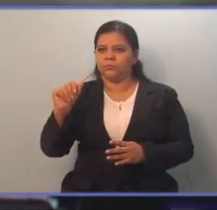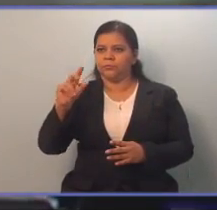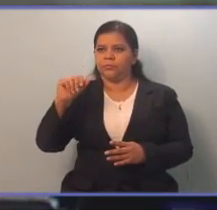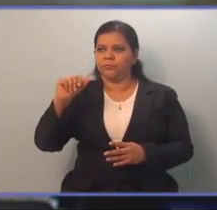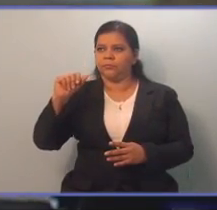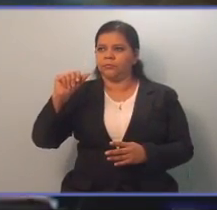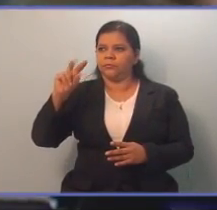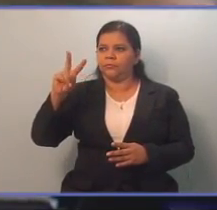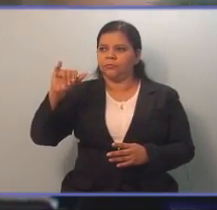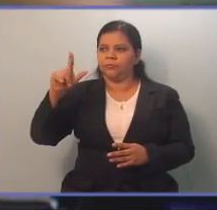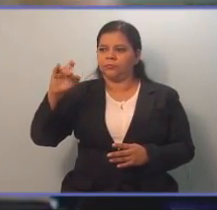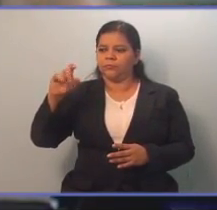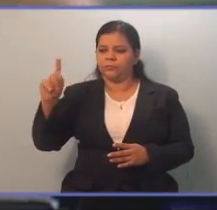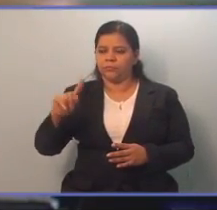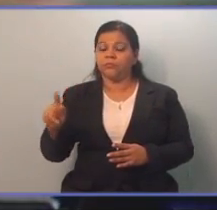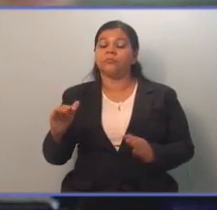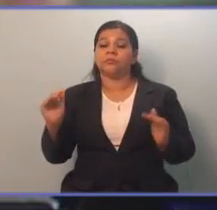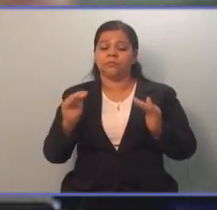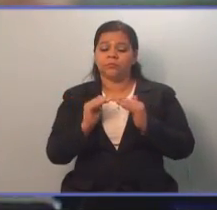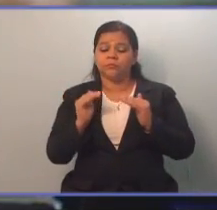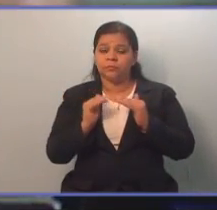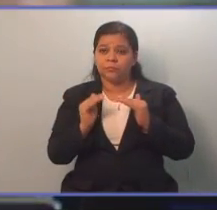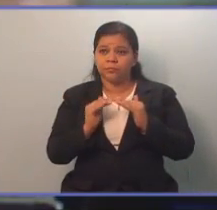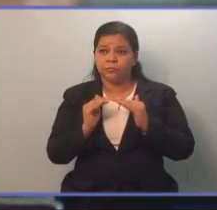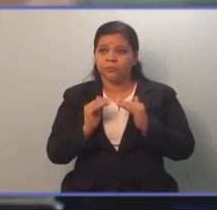Avilés, como también